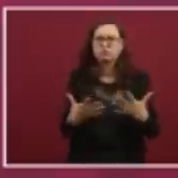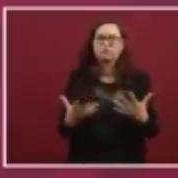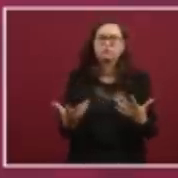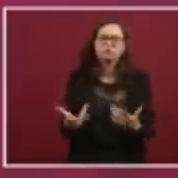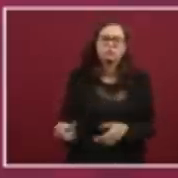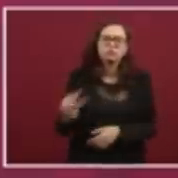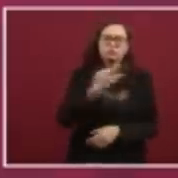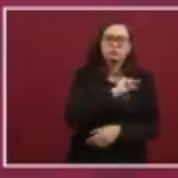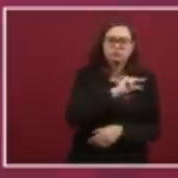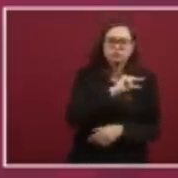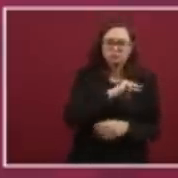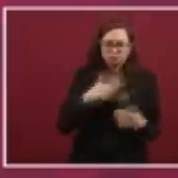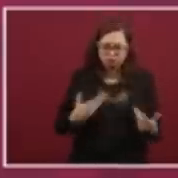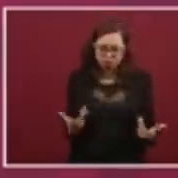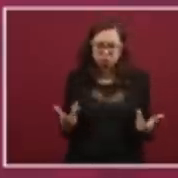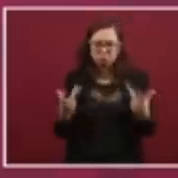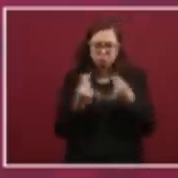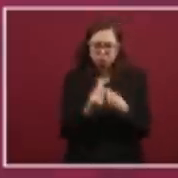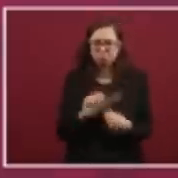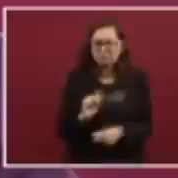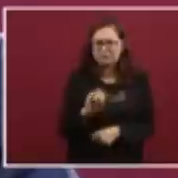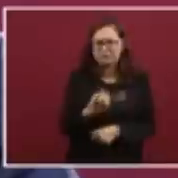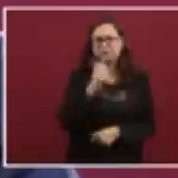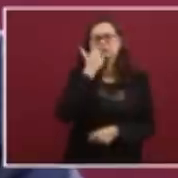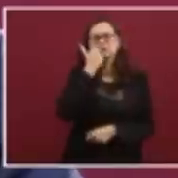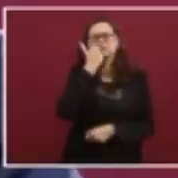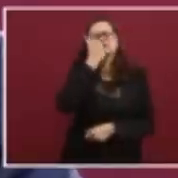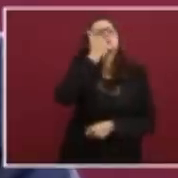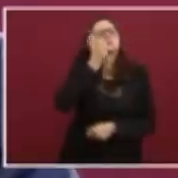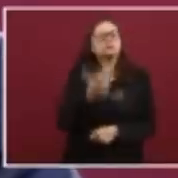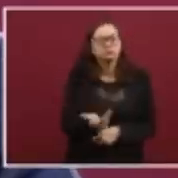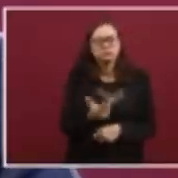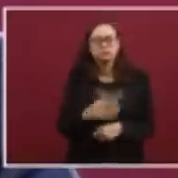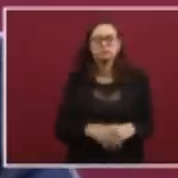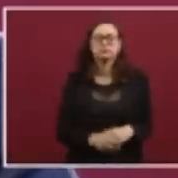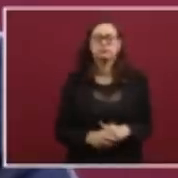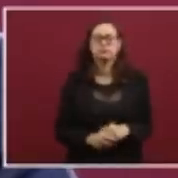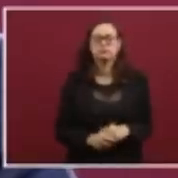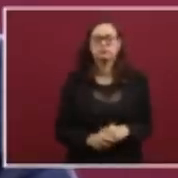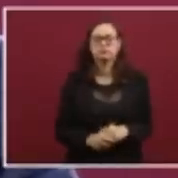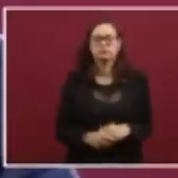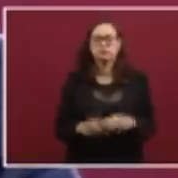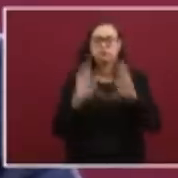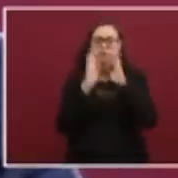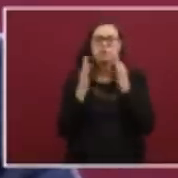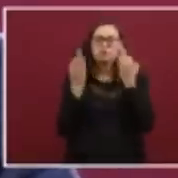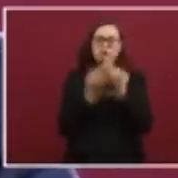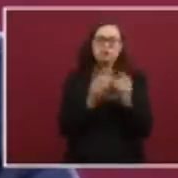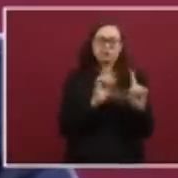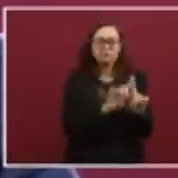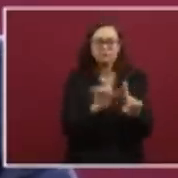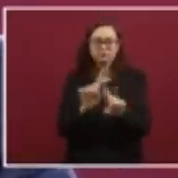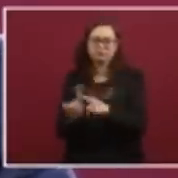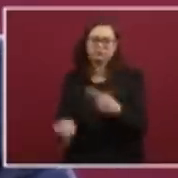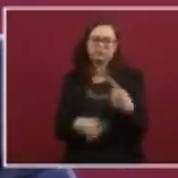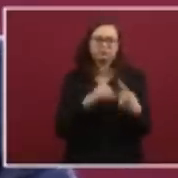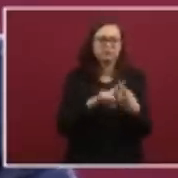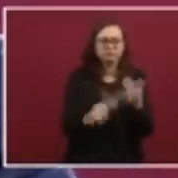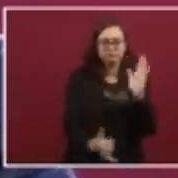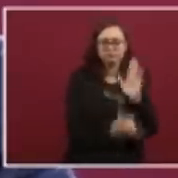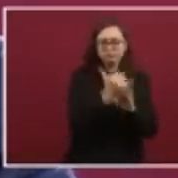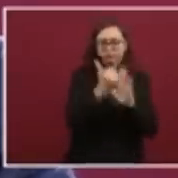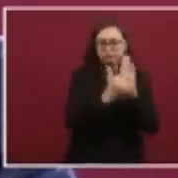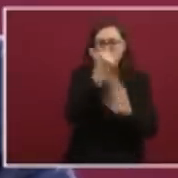integra a las acciones y se hacen en varias formas. Una, lo hemos platicado, a través de la construcción de hospitales,